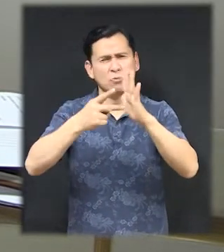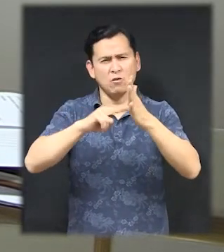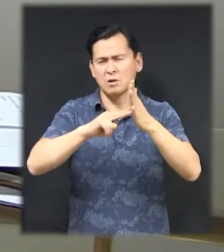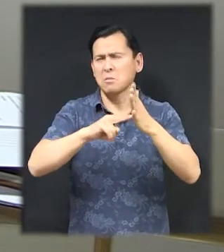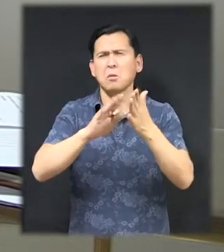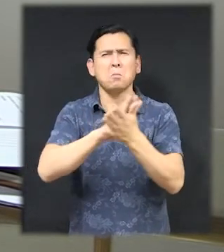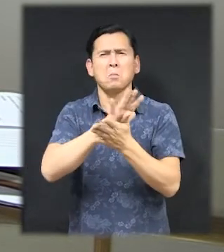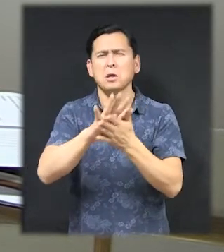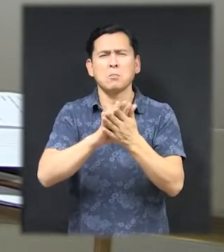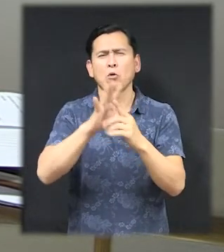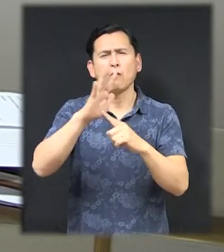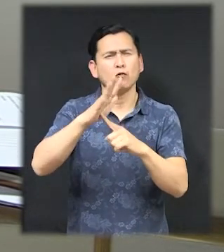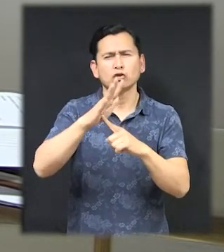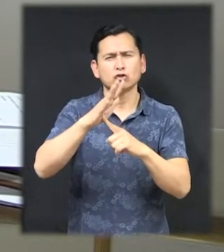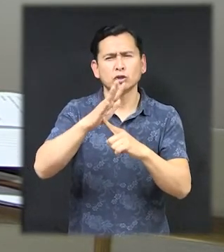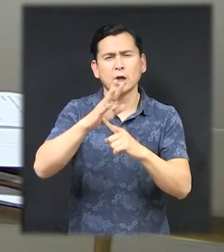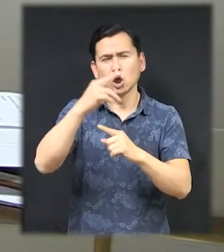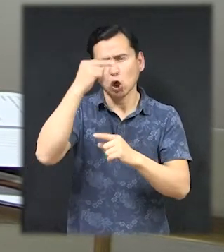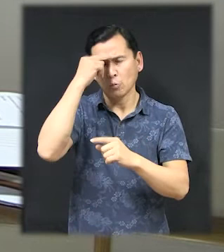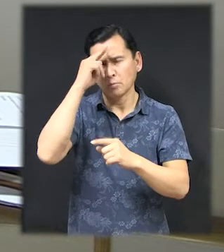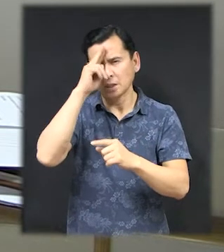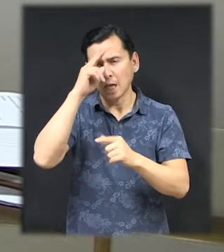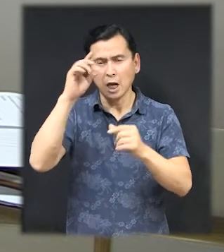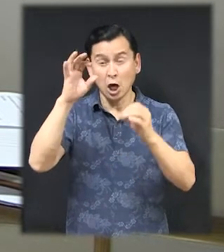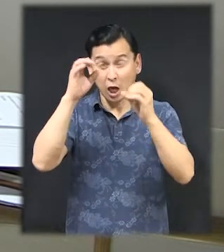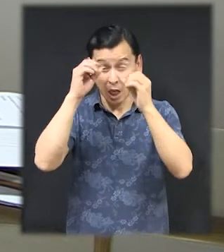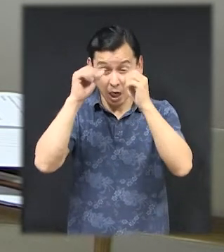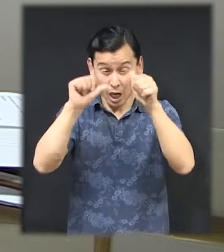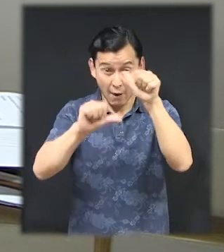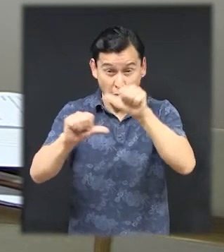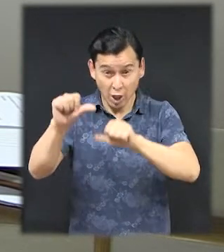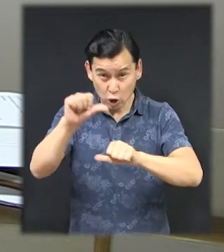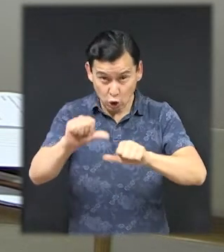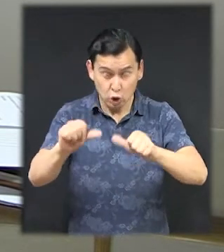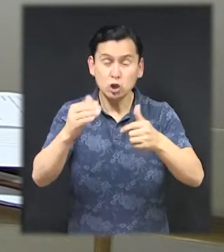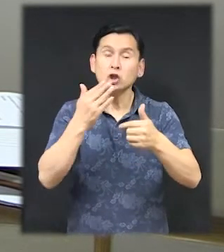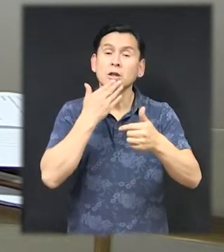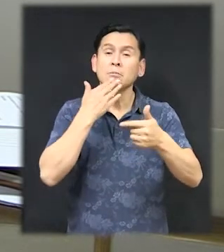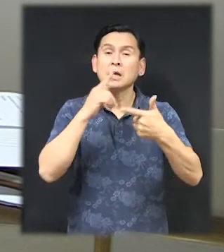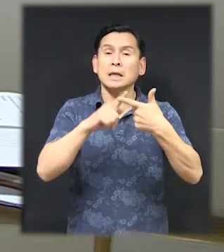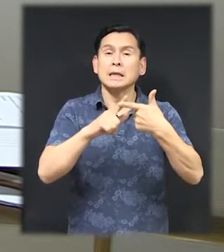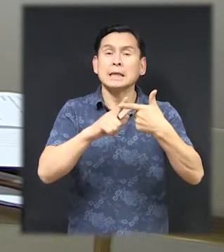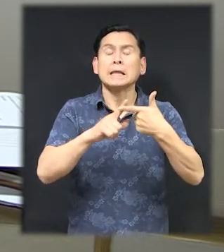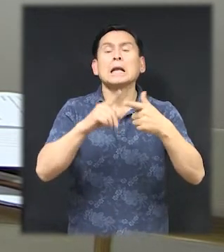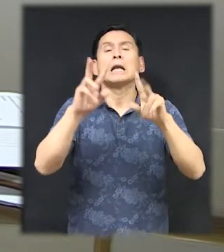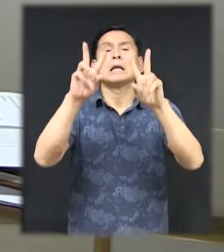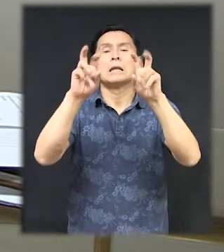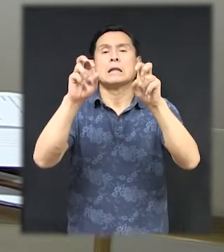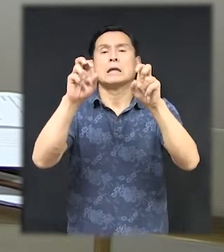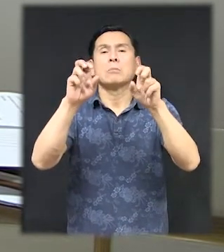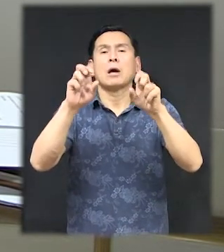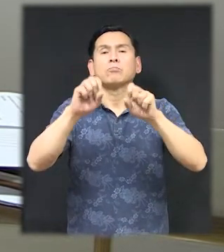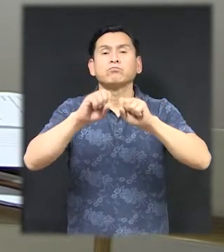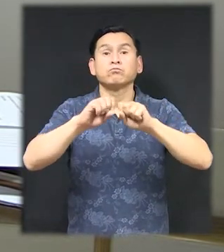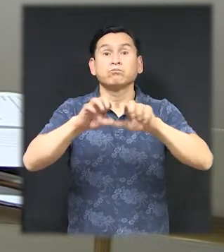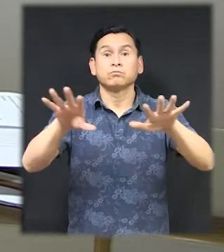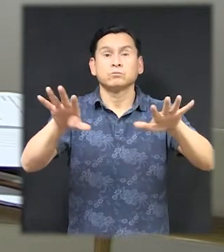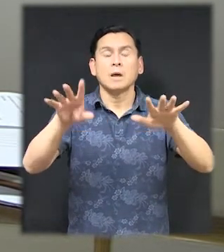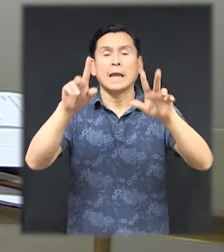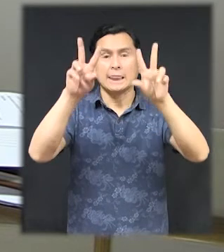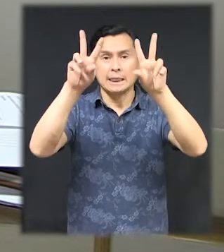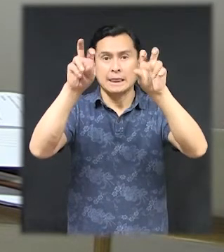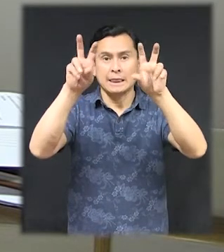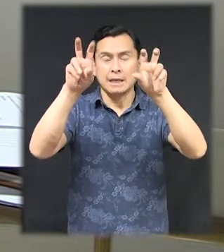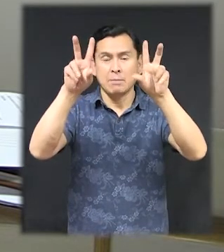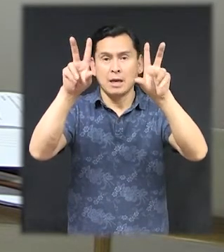requieren una planificación, un trabajo integrado con los medios de comunicación, que para todos estos efectos han sido un tremendo aporte en